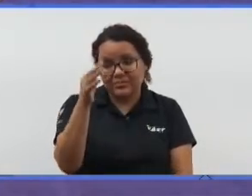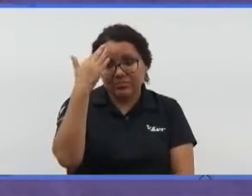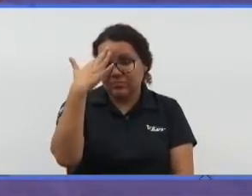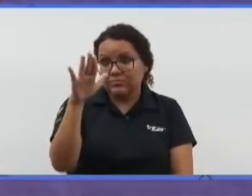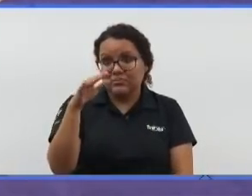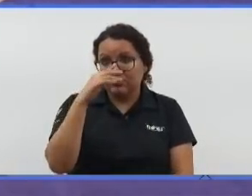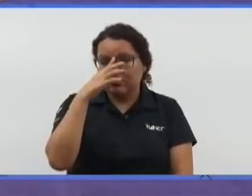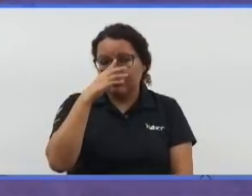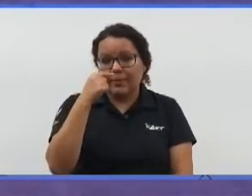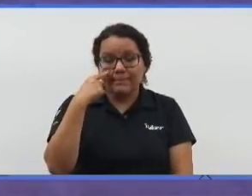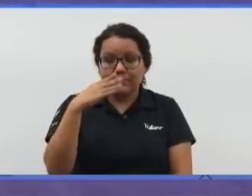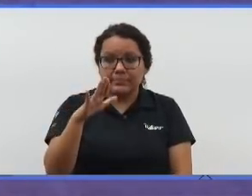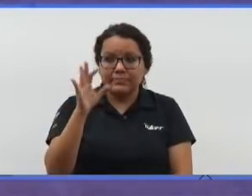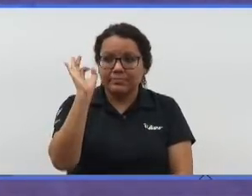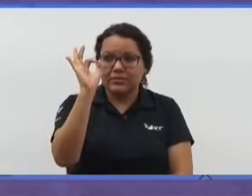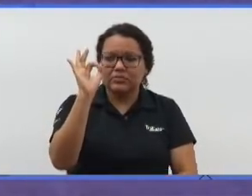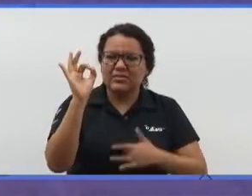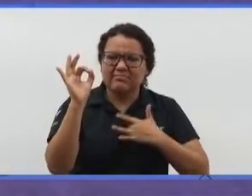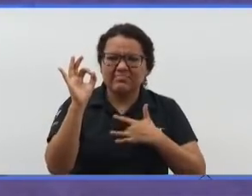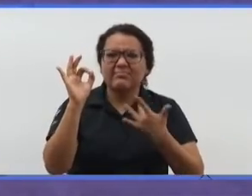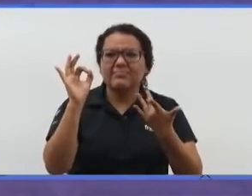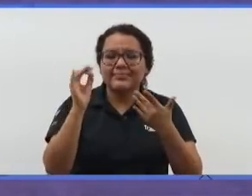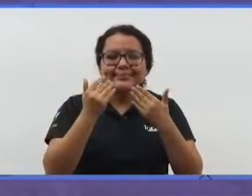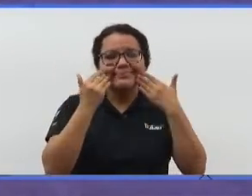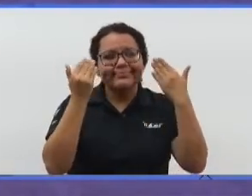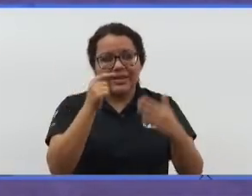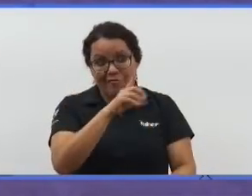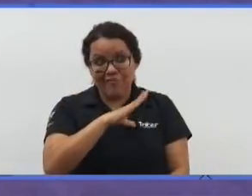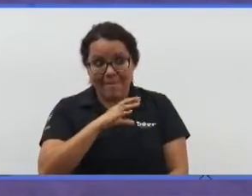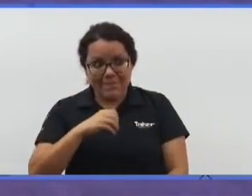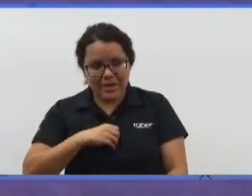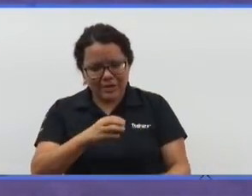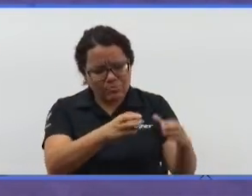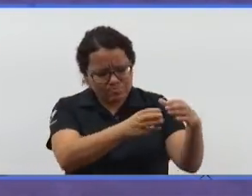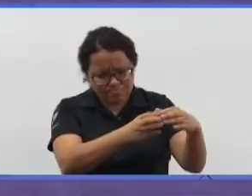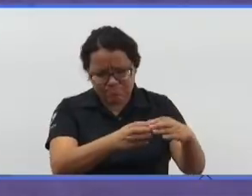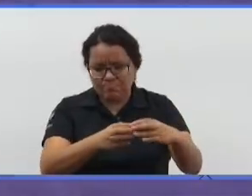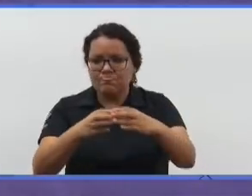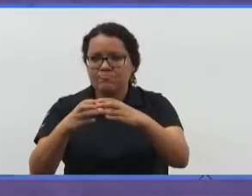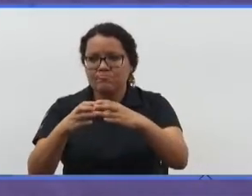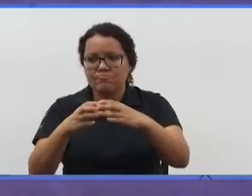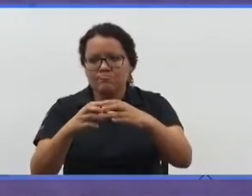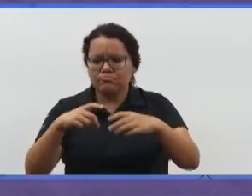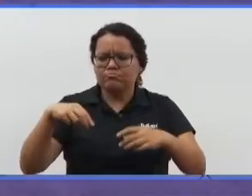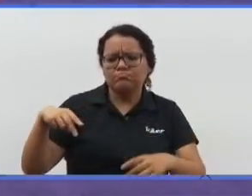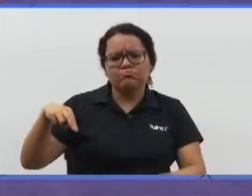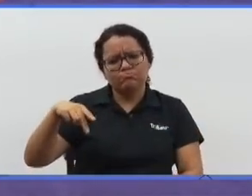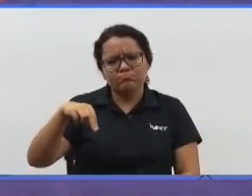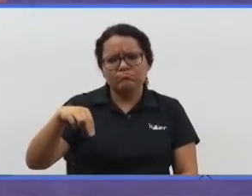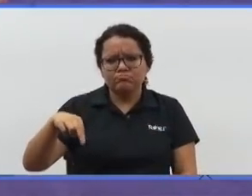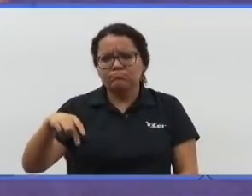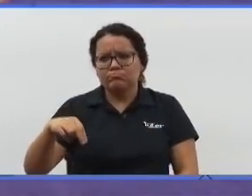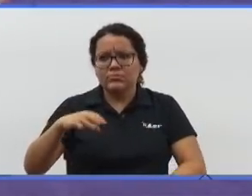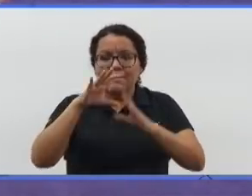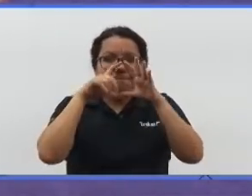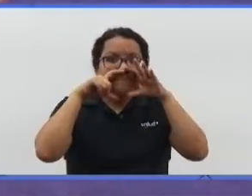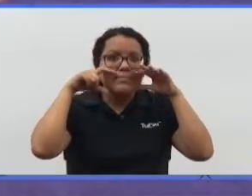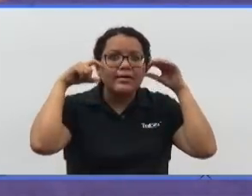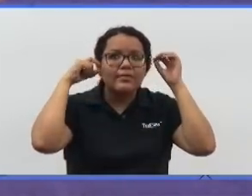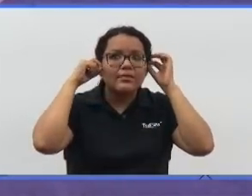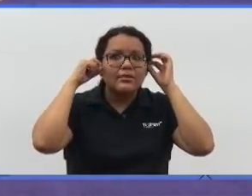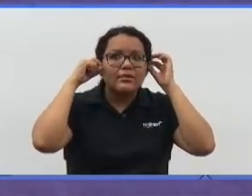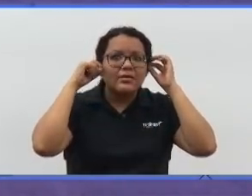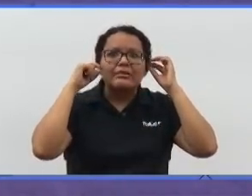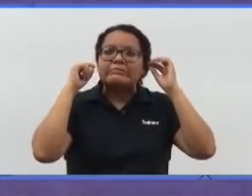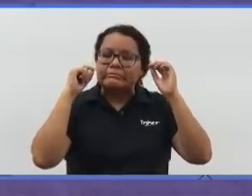de alegría cuando veo una familia y venir caminando con mascarilla hermano